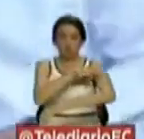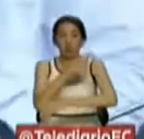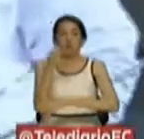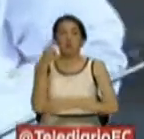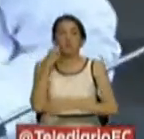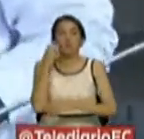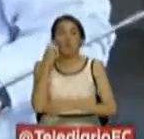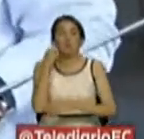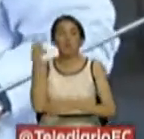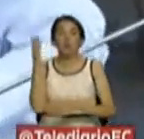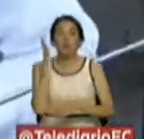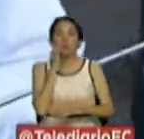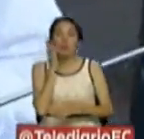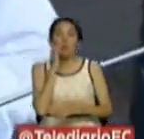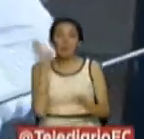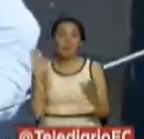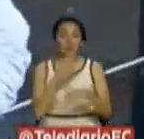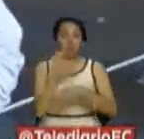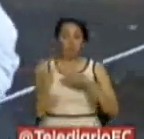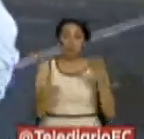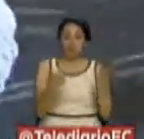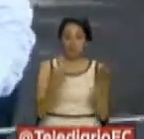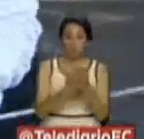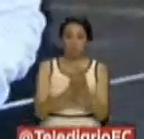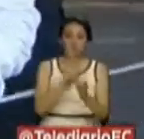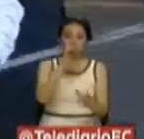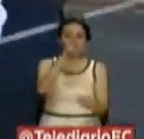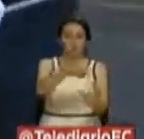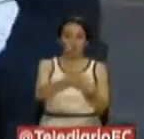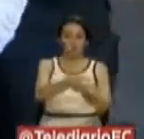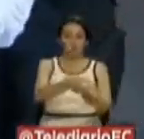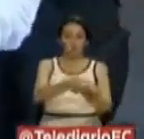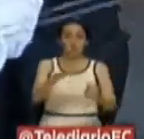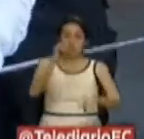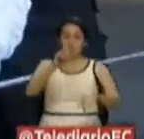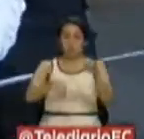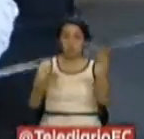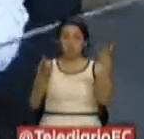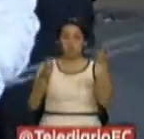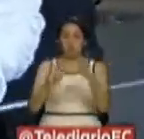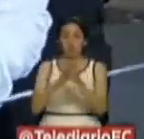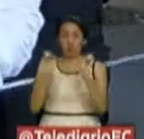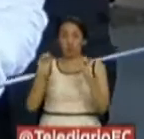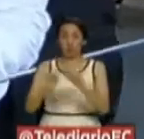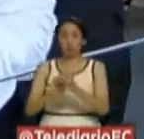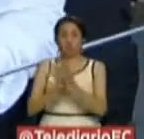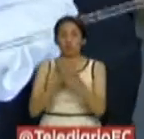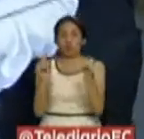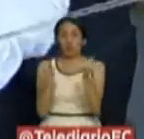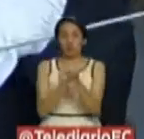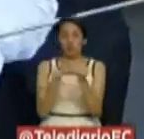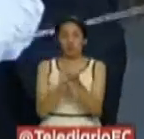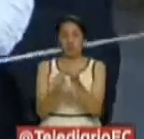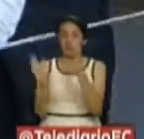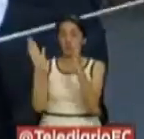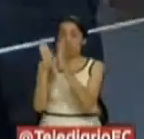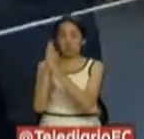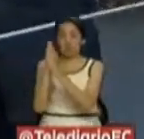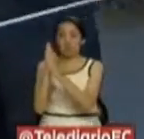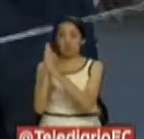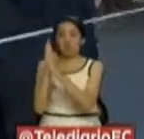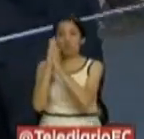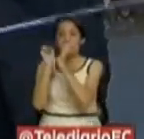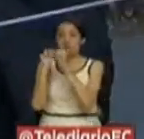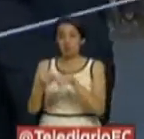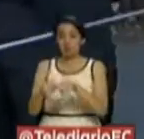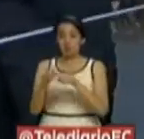padres de familia. Si esto de aquí no pasa en su colegio, usted puede acudir obviamente al distrito más cercano y pedir y exigir que estas